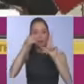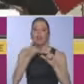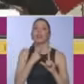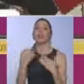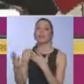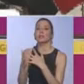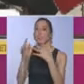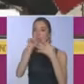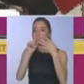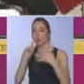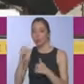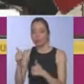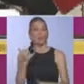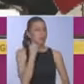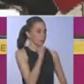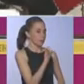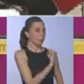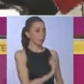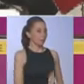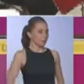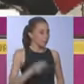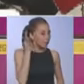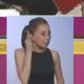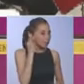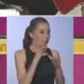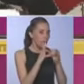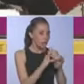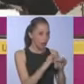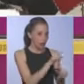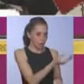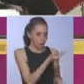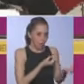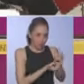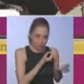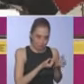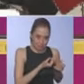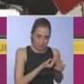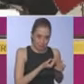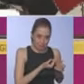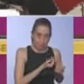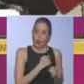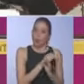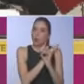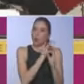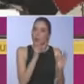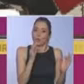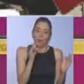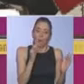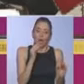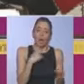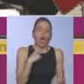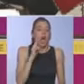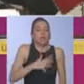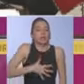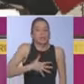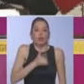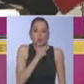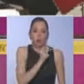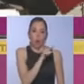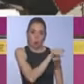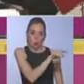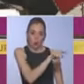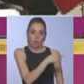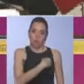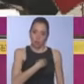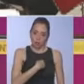muchos éxitos. Presidenta, le agradezco mucho sus palabras. No, nunca he tenido la menor duda de que tanto usted